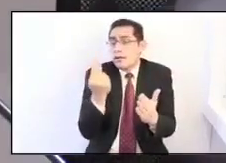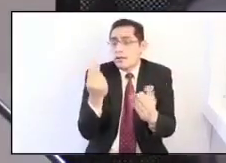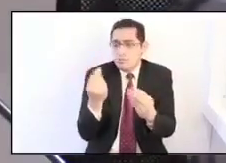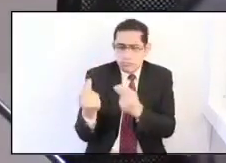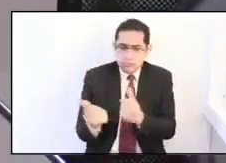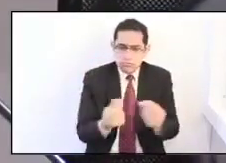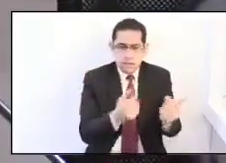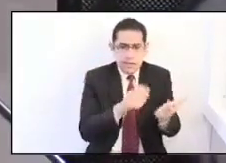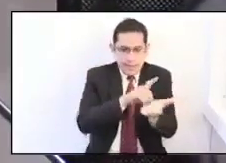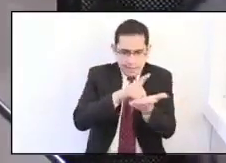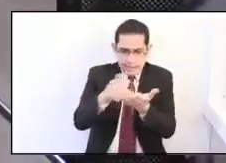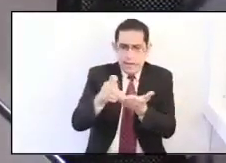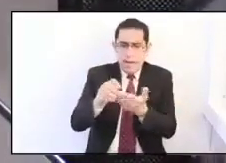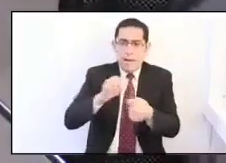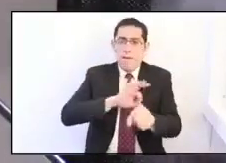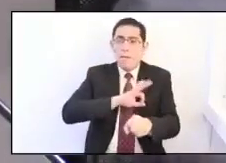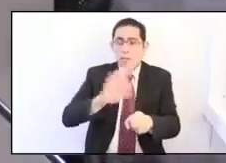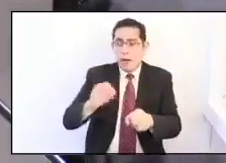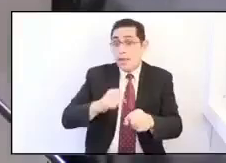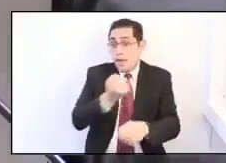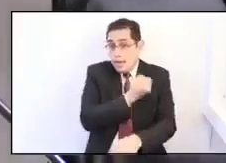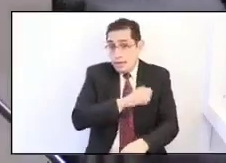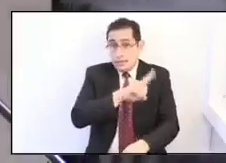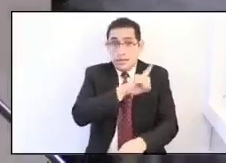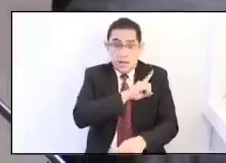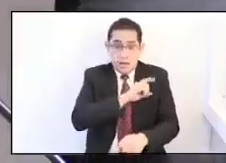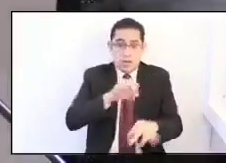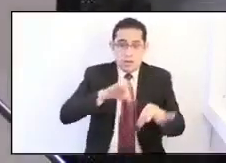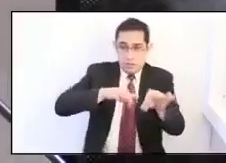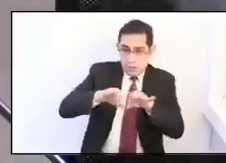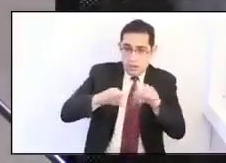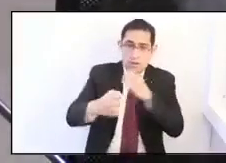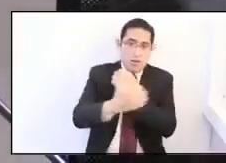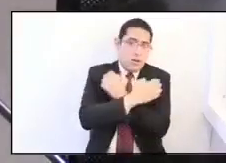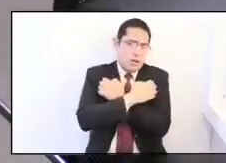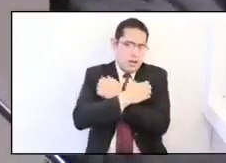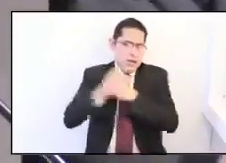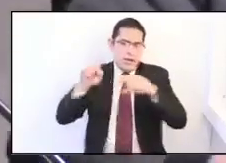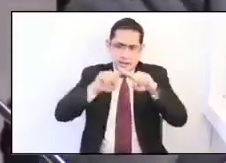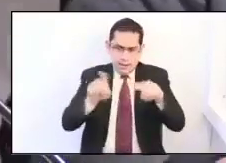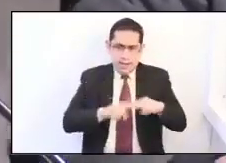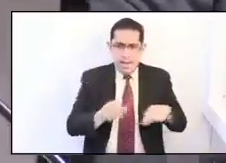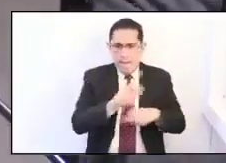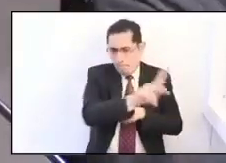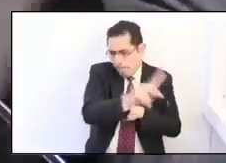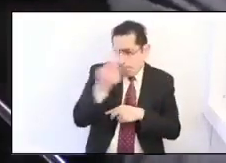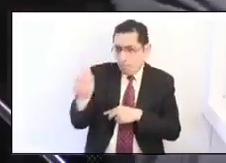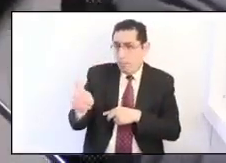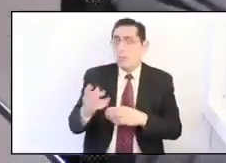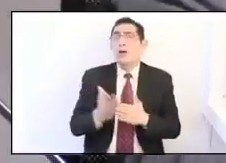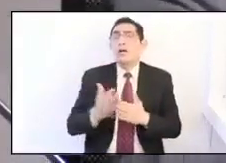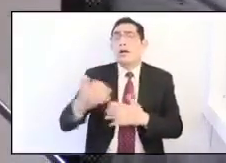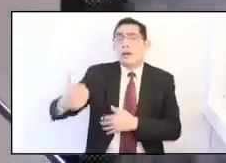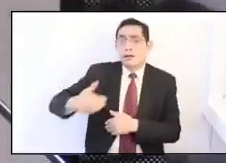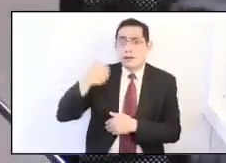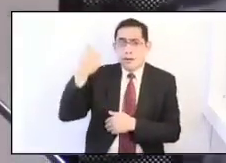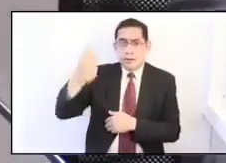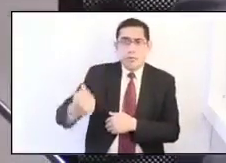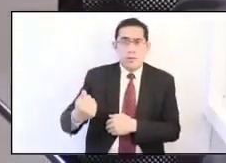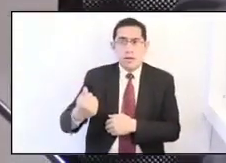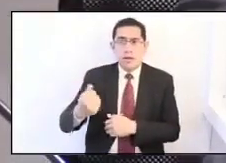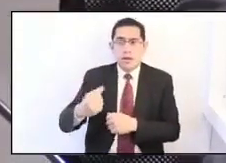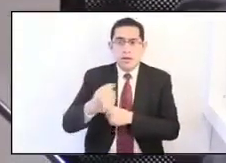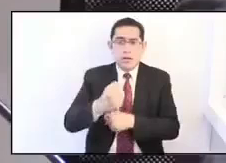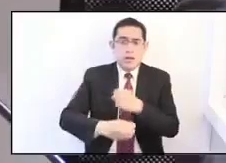derechos, como la salud, la educación, el trabajo, entre otros. En este sentido, y aprovechando la oportunidad